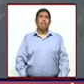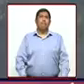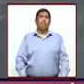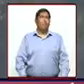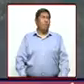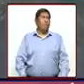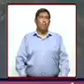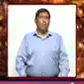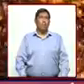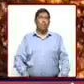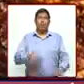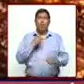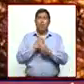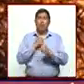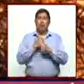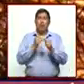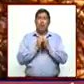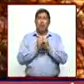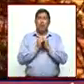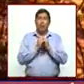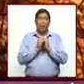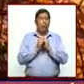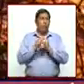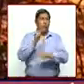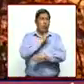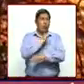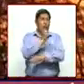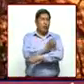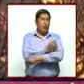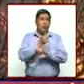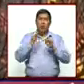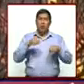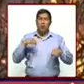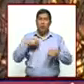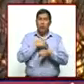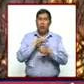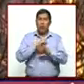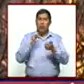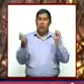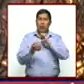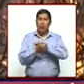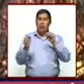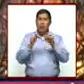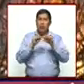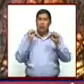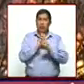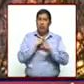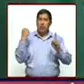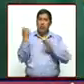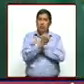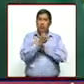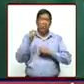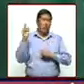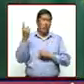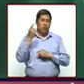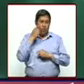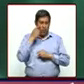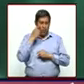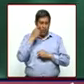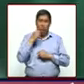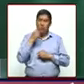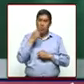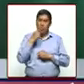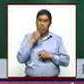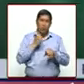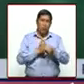Base de un trabajo en conjunto de las autoridades para que podamos cambiar esta situación que vive el país. No simplemente es, como te digo,